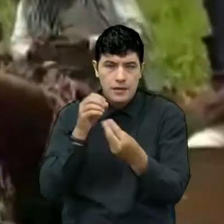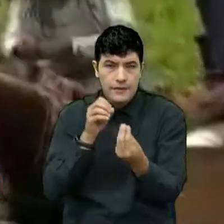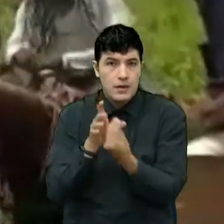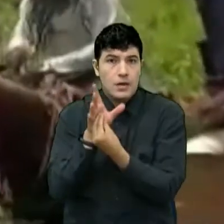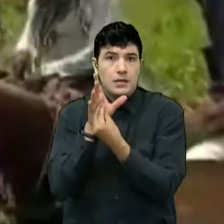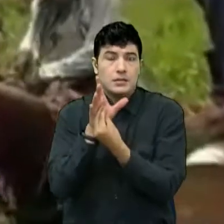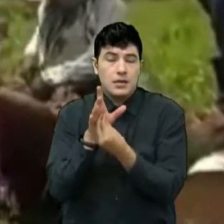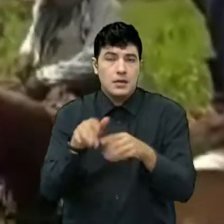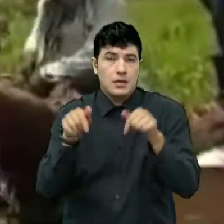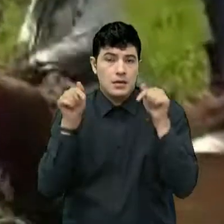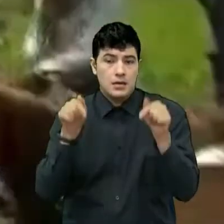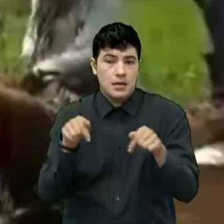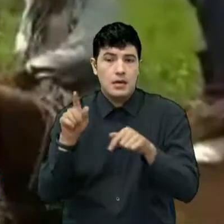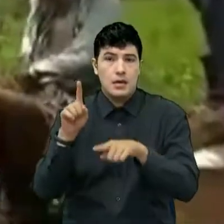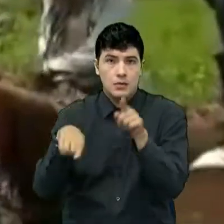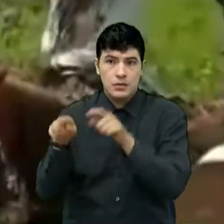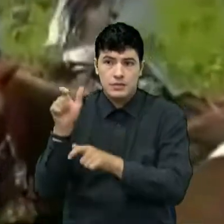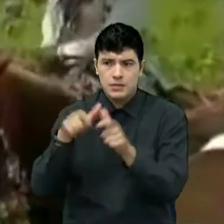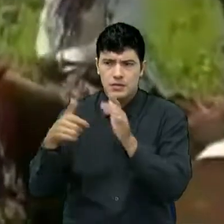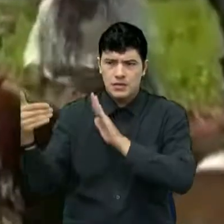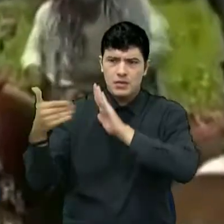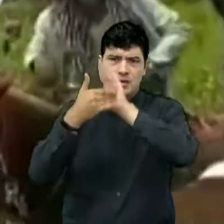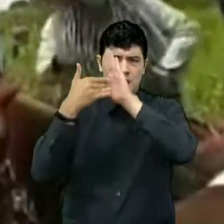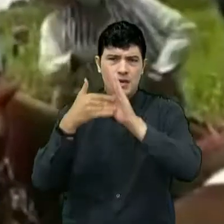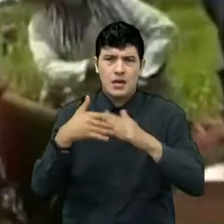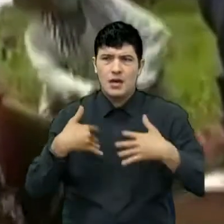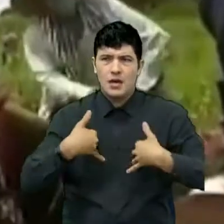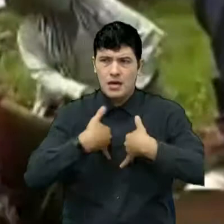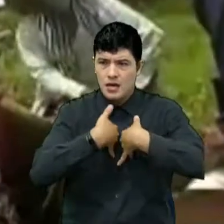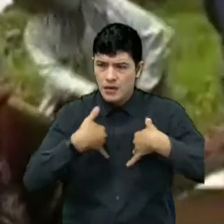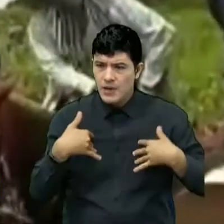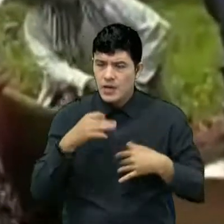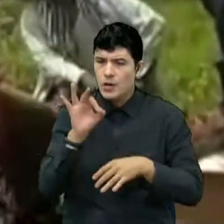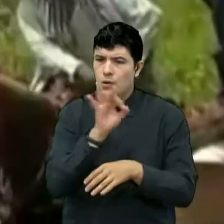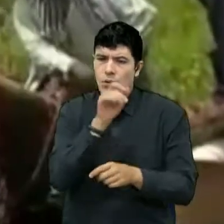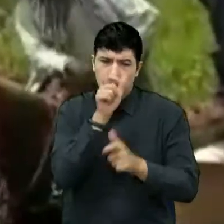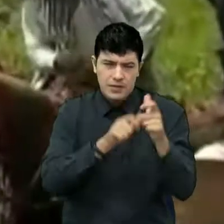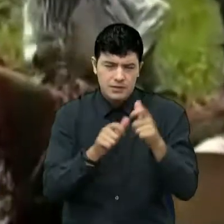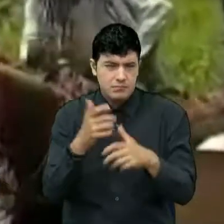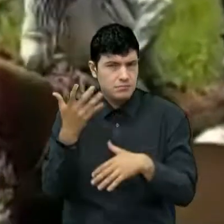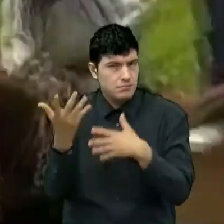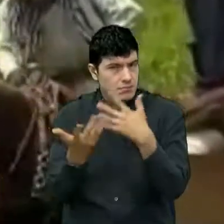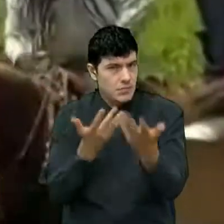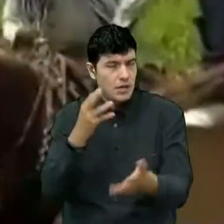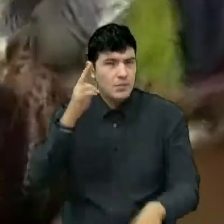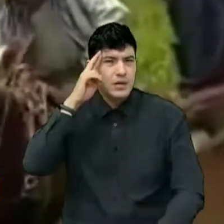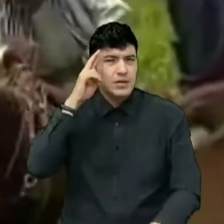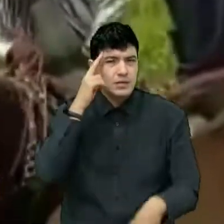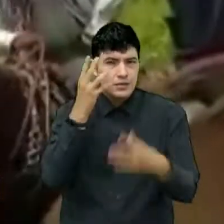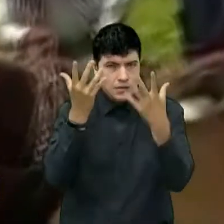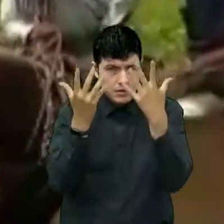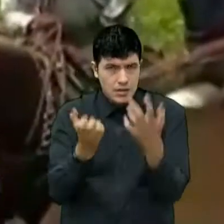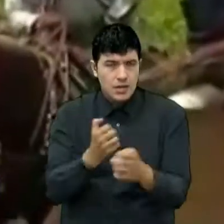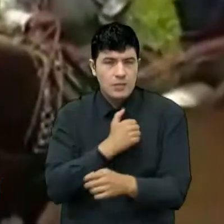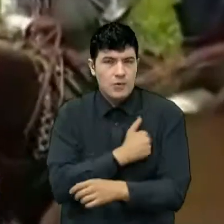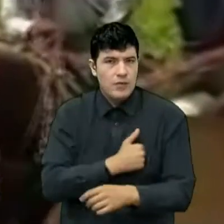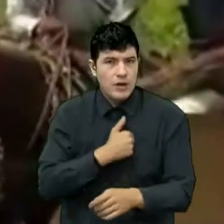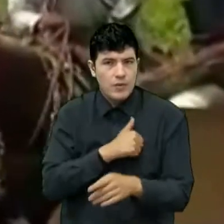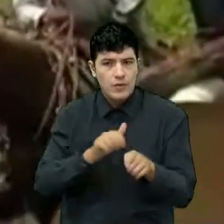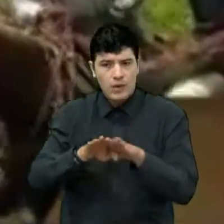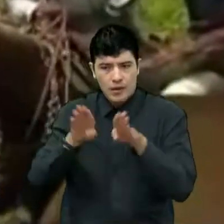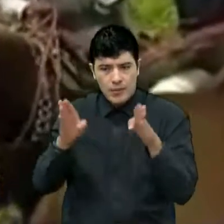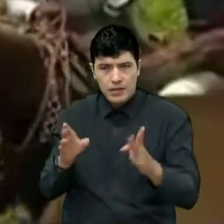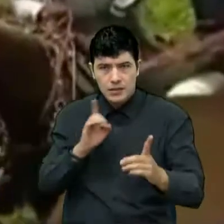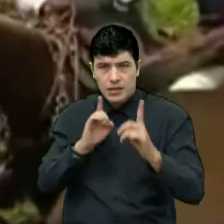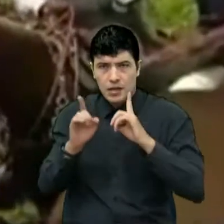violencia. Ya tenemos amenazas con animales y personas. Entonces queremos que nos ponga la autoridad del